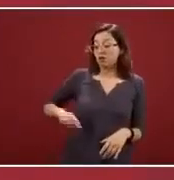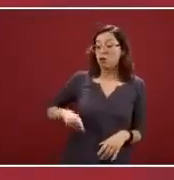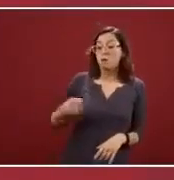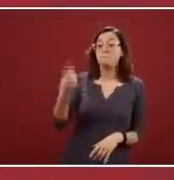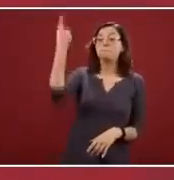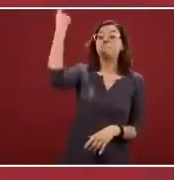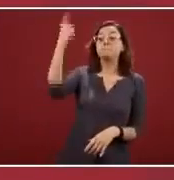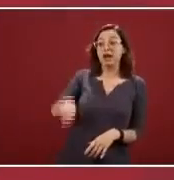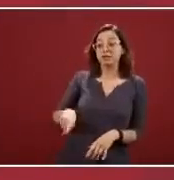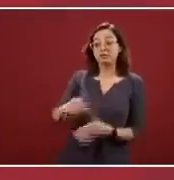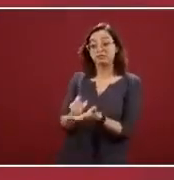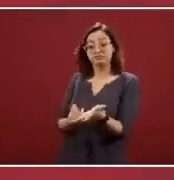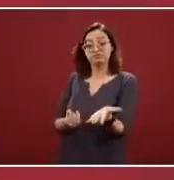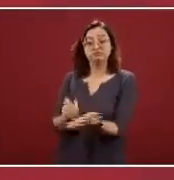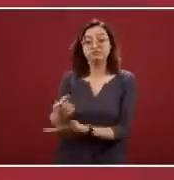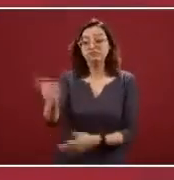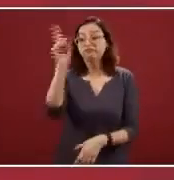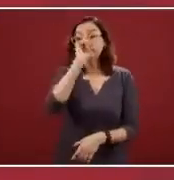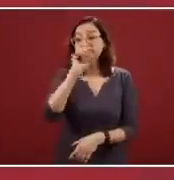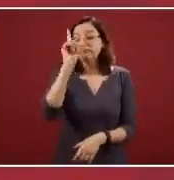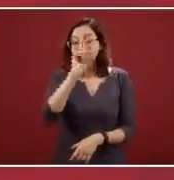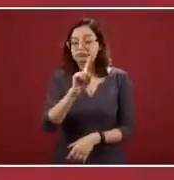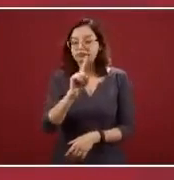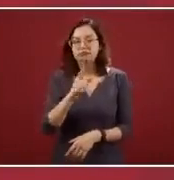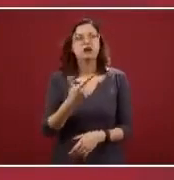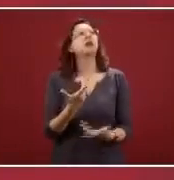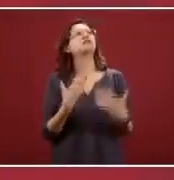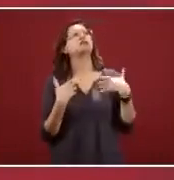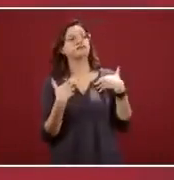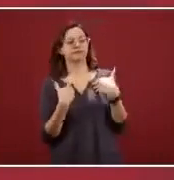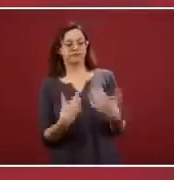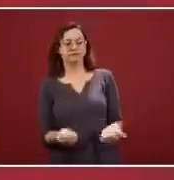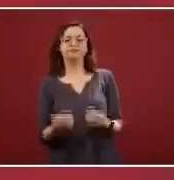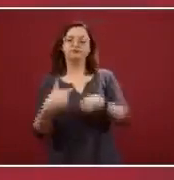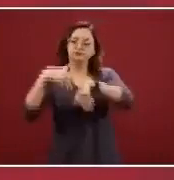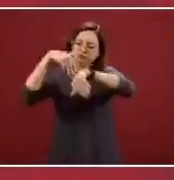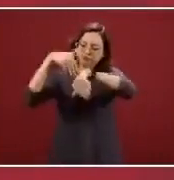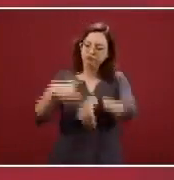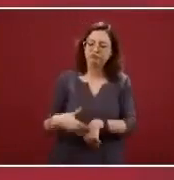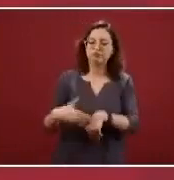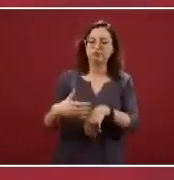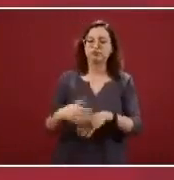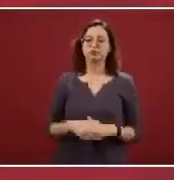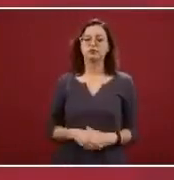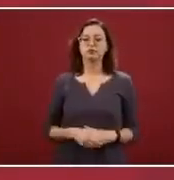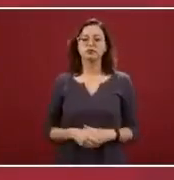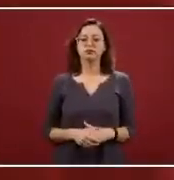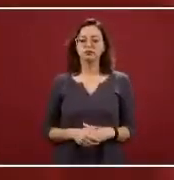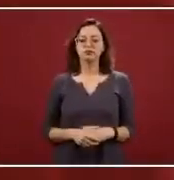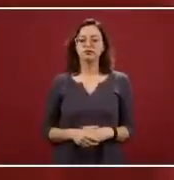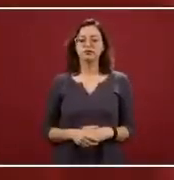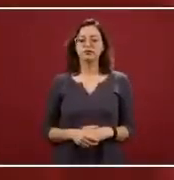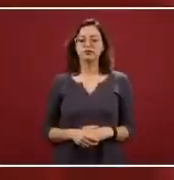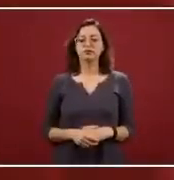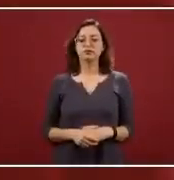recomendación, ya de antemano sepamos qué significa y entonces en base a qué vamos a poderlo operar, ¿no?